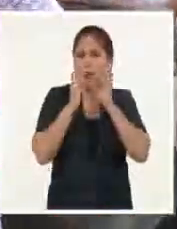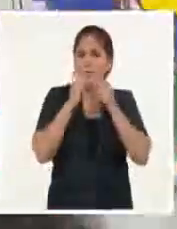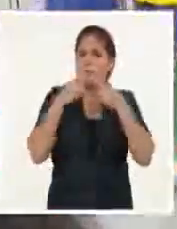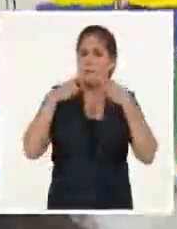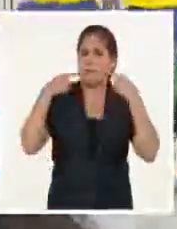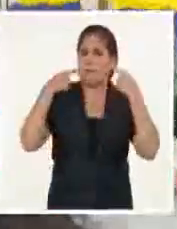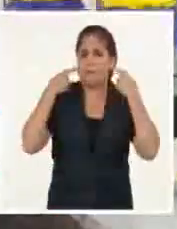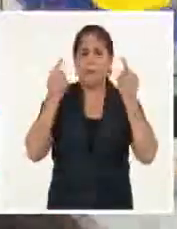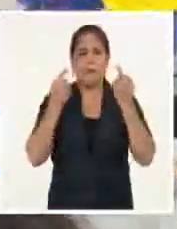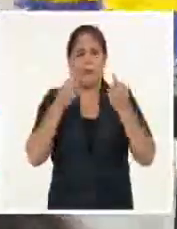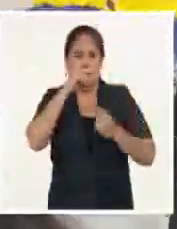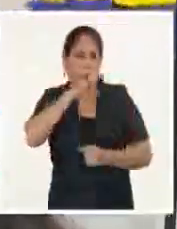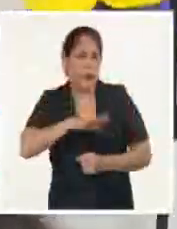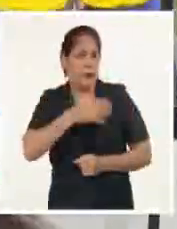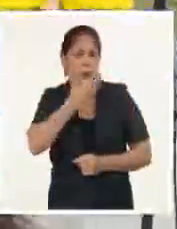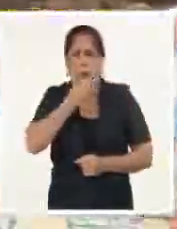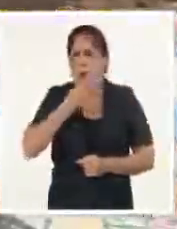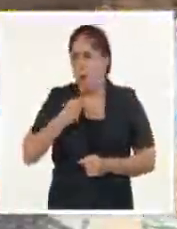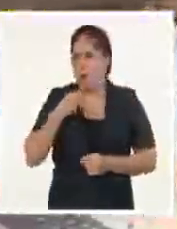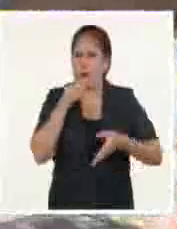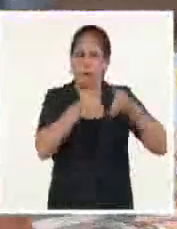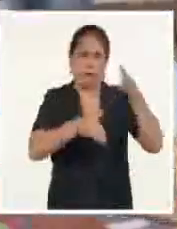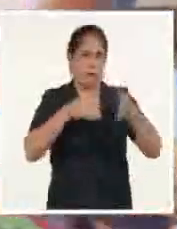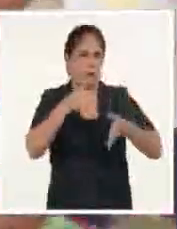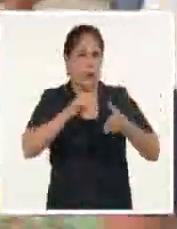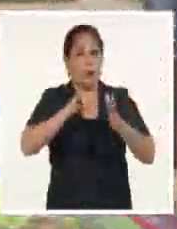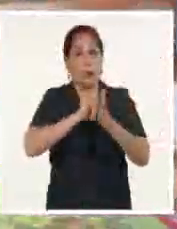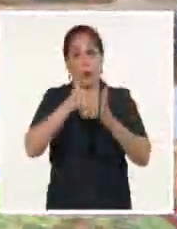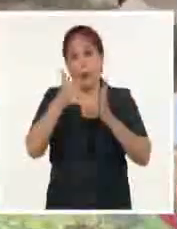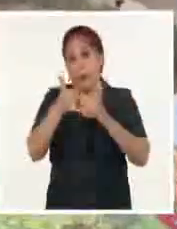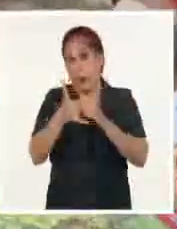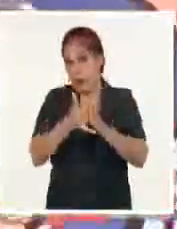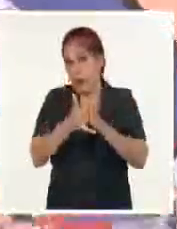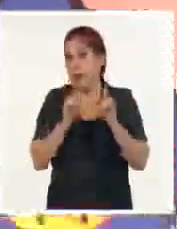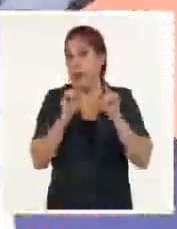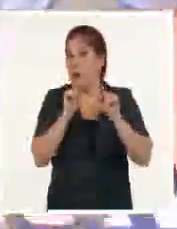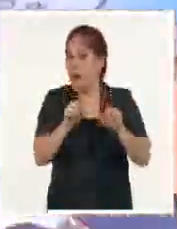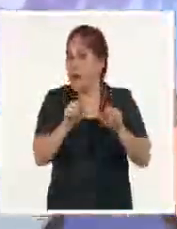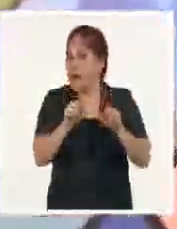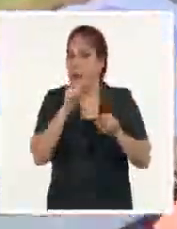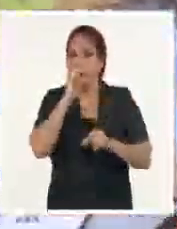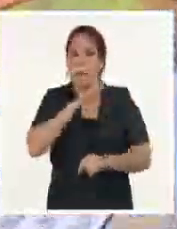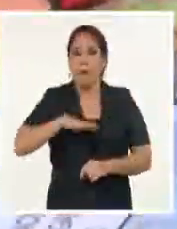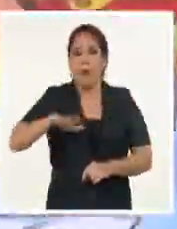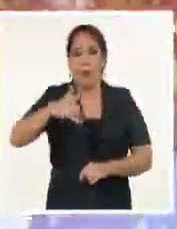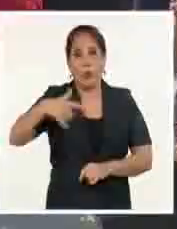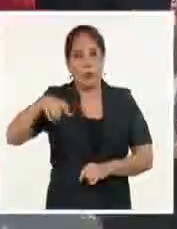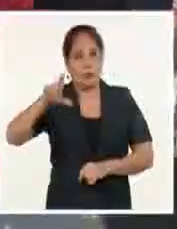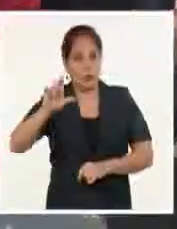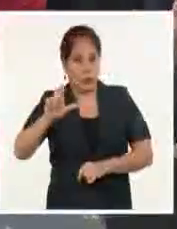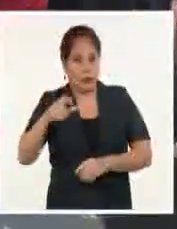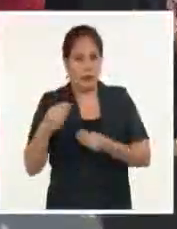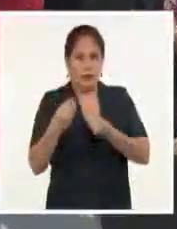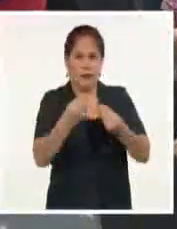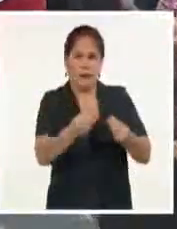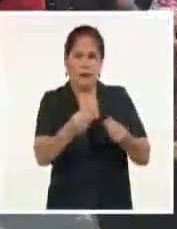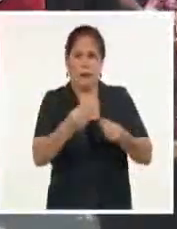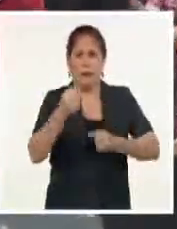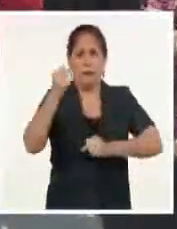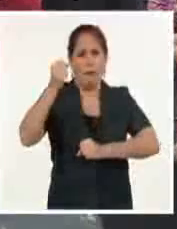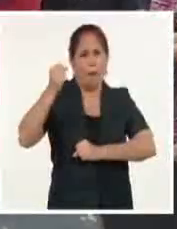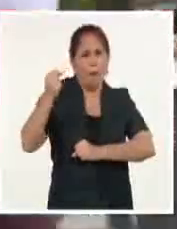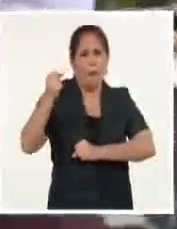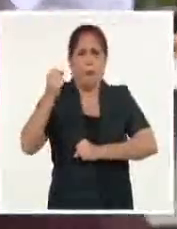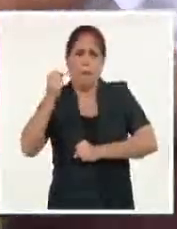niños, niñas, adolescentes y jóvenes. El proyecto Contó pa'l Barrio de la Unión de Jóvenes Comunistas incidió en